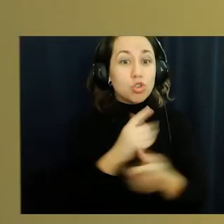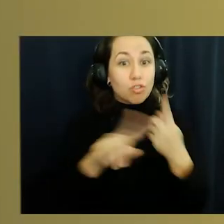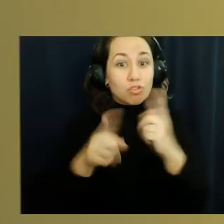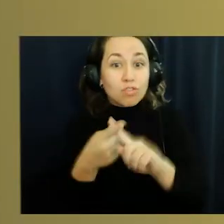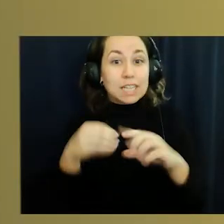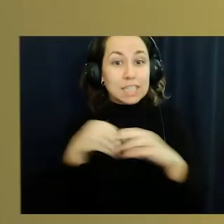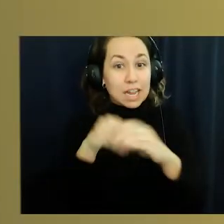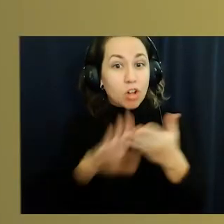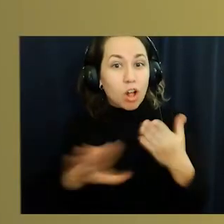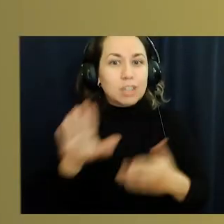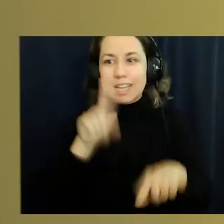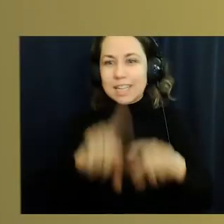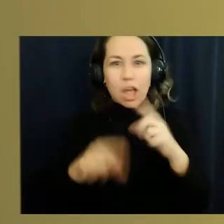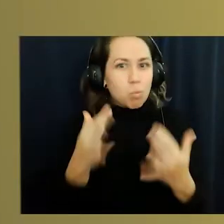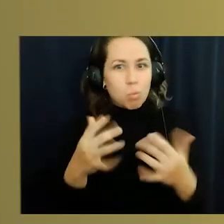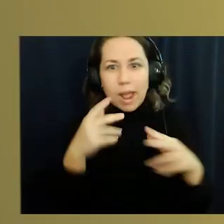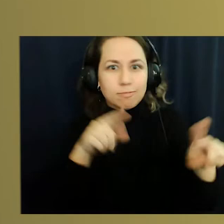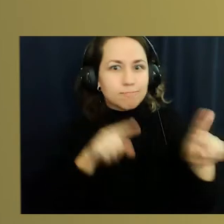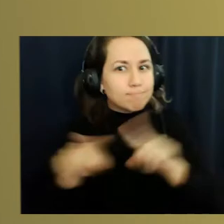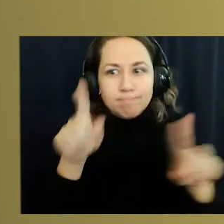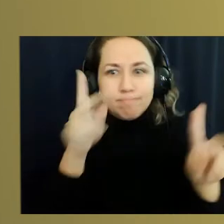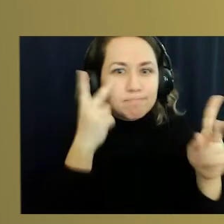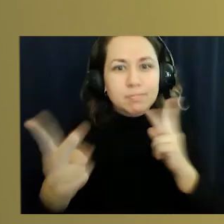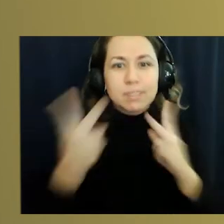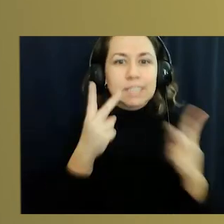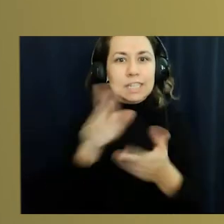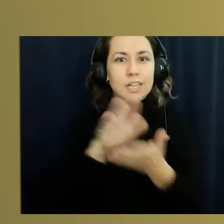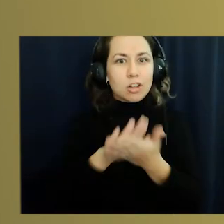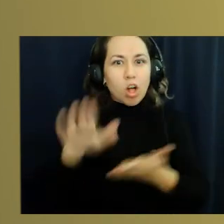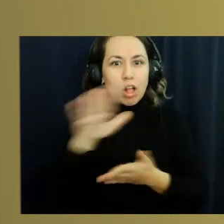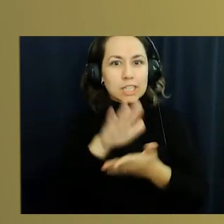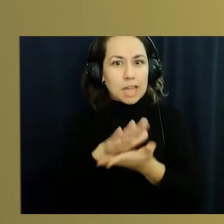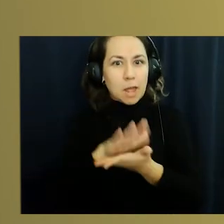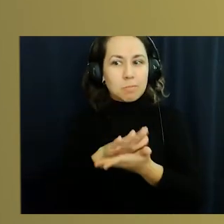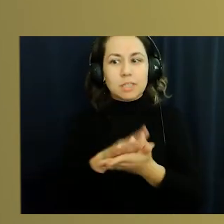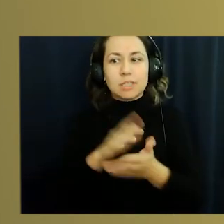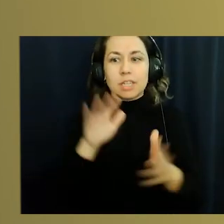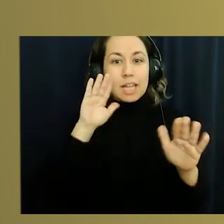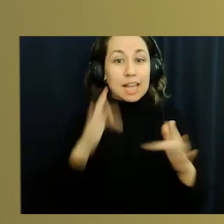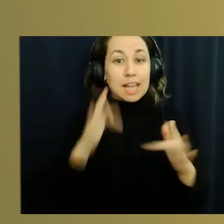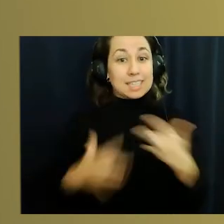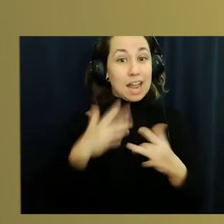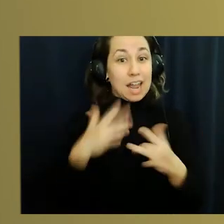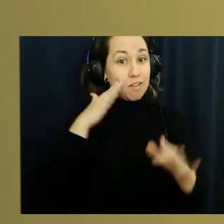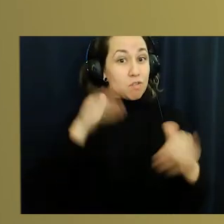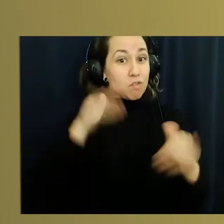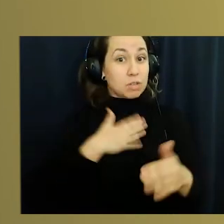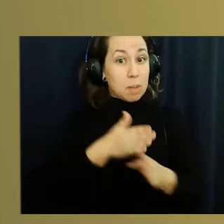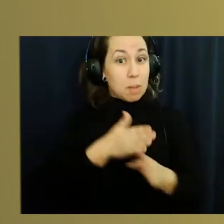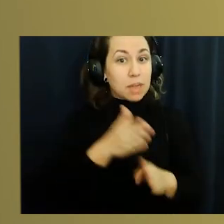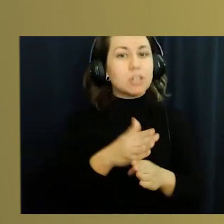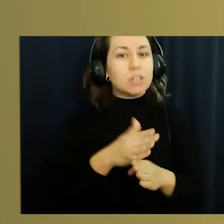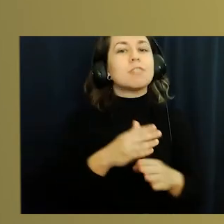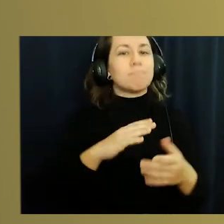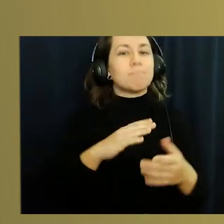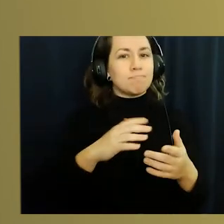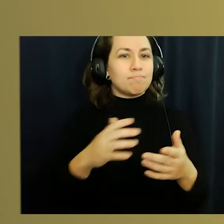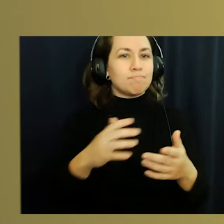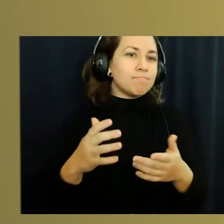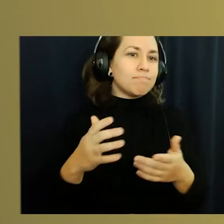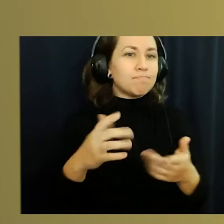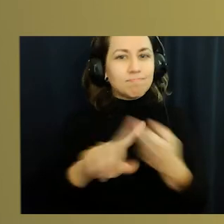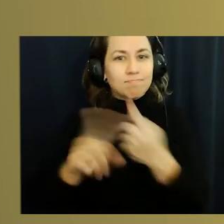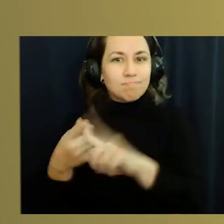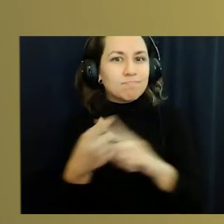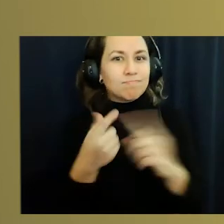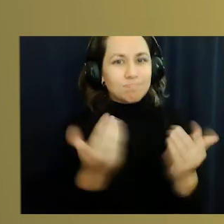Soy Christy, quiero hacer amigos nuevos y conexiones en el colegio. No puedo esperar para explorar mi plantel universitario y me emociona enfocarme en